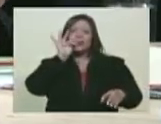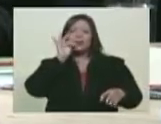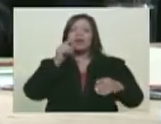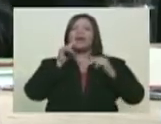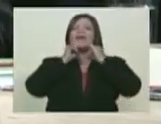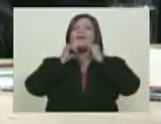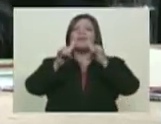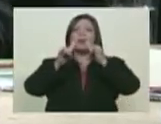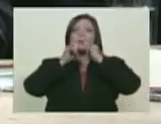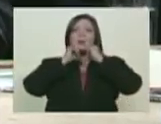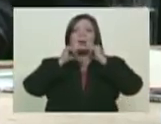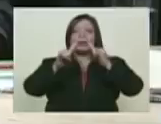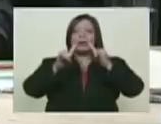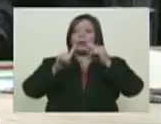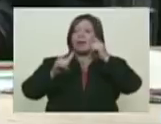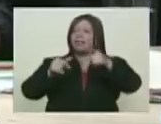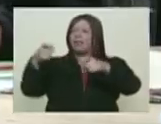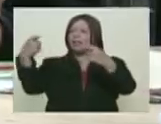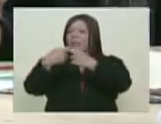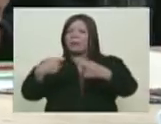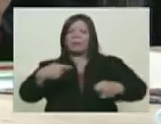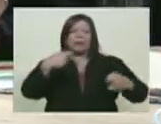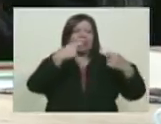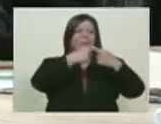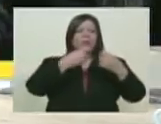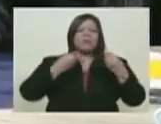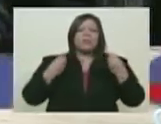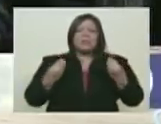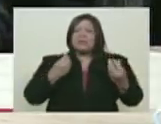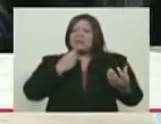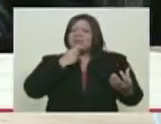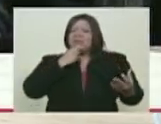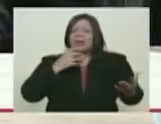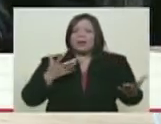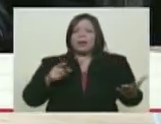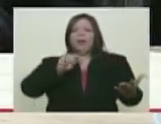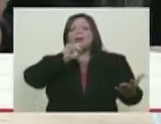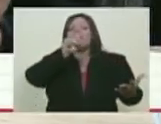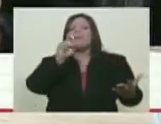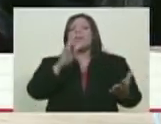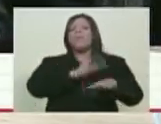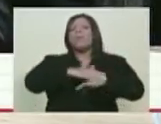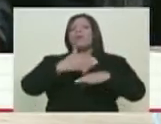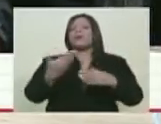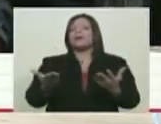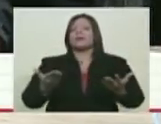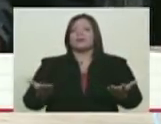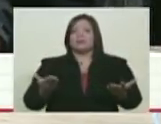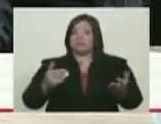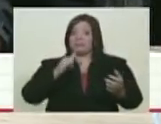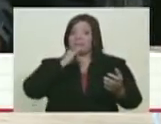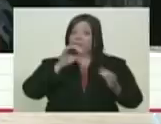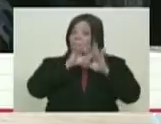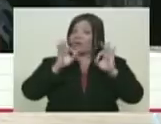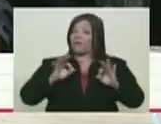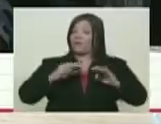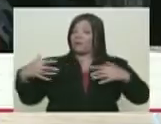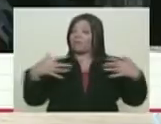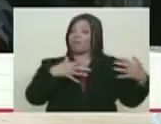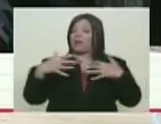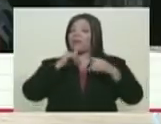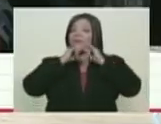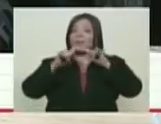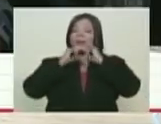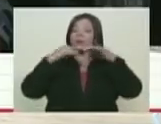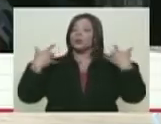y declara, este es enemigo principal, ¿de quién y por qué? En estas condiciones la pelea por la